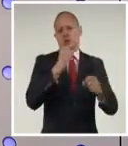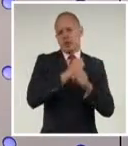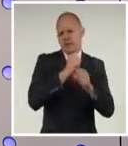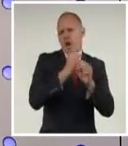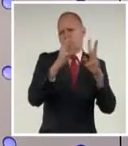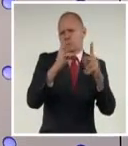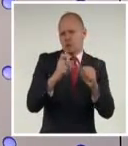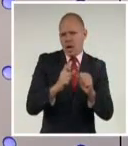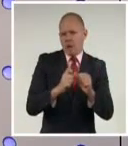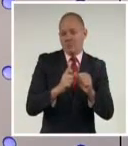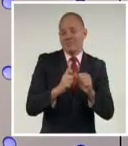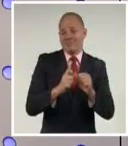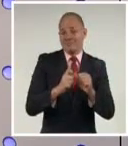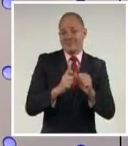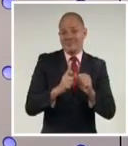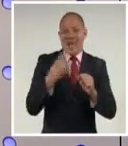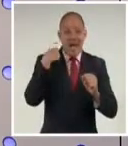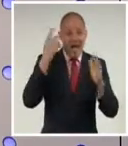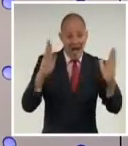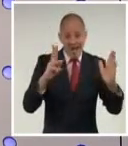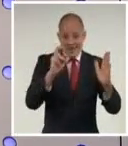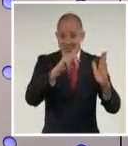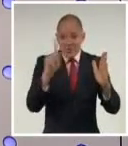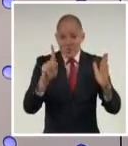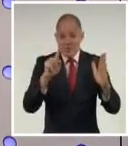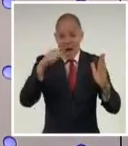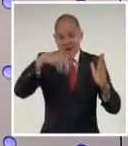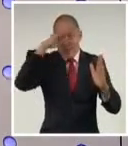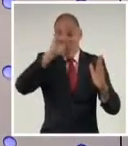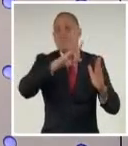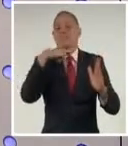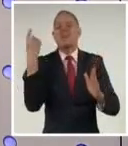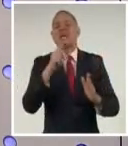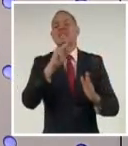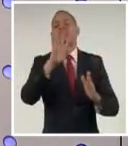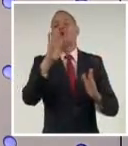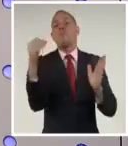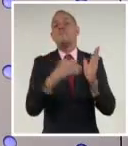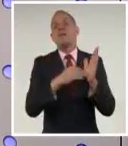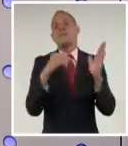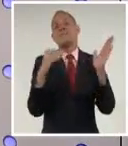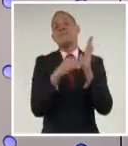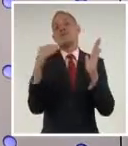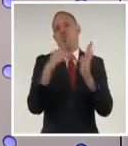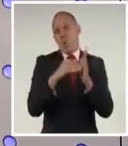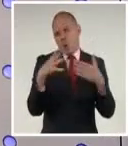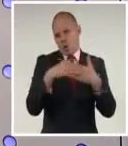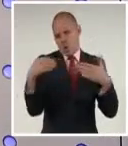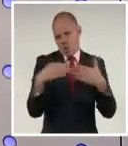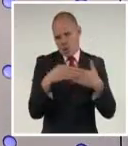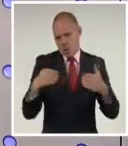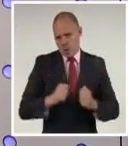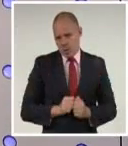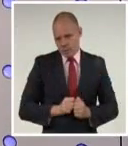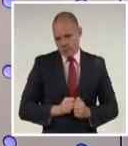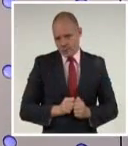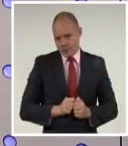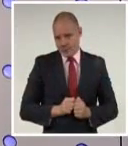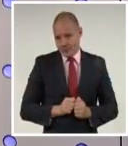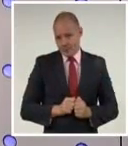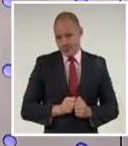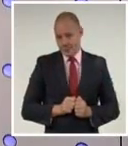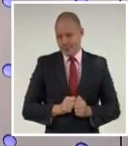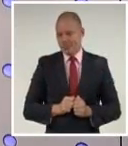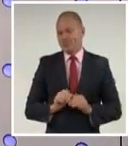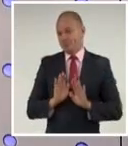país. La administración de Donald Trump y la de Joe Biden, que en el tema de Cuba han sido exactamente iguales, engordaron en el tramado